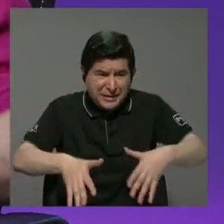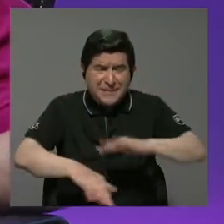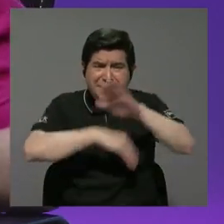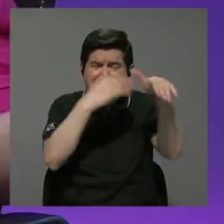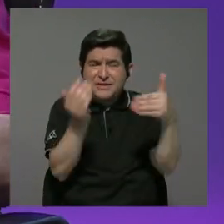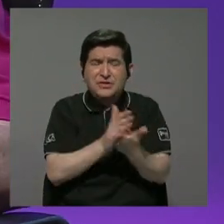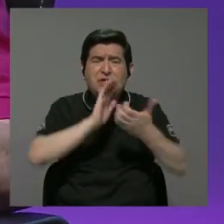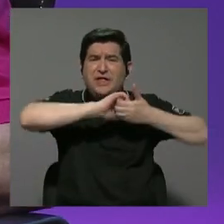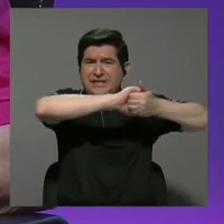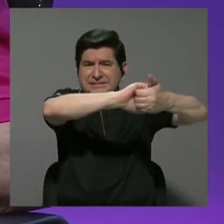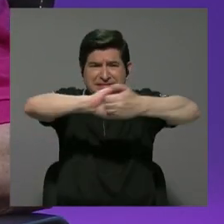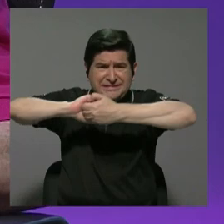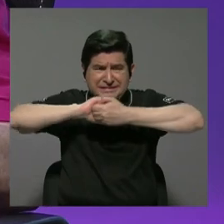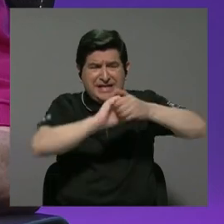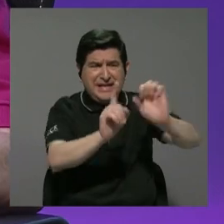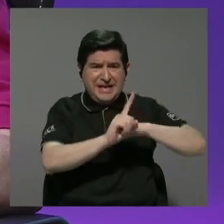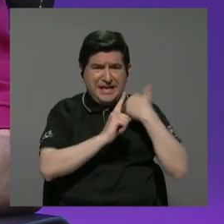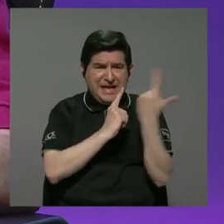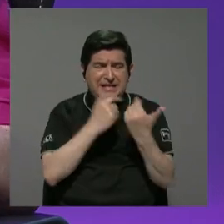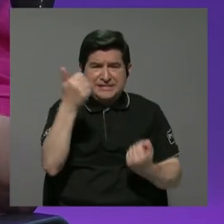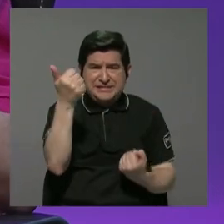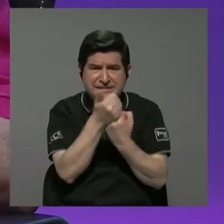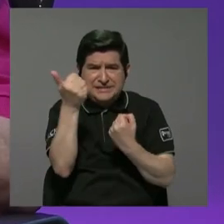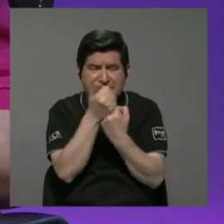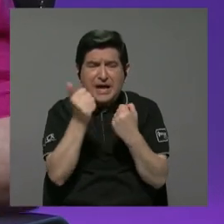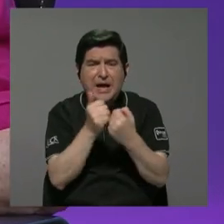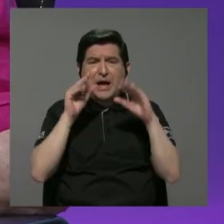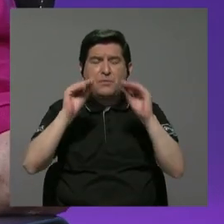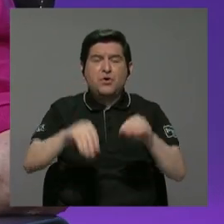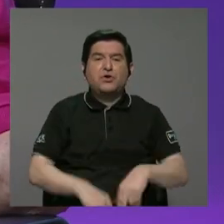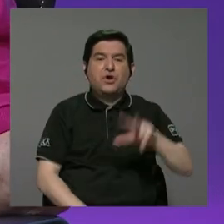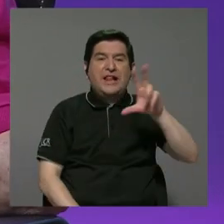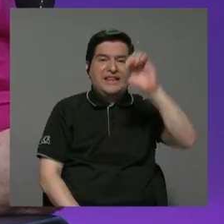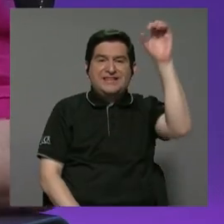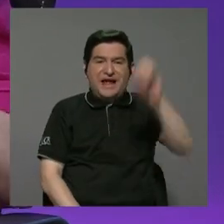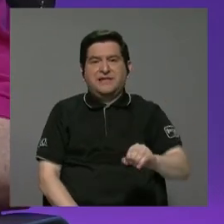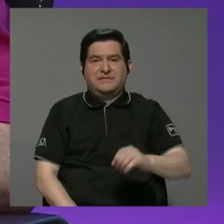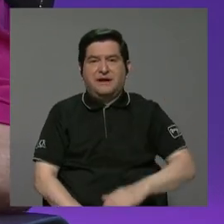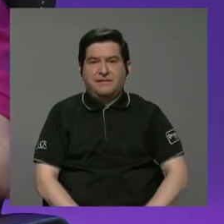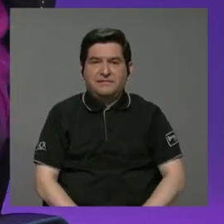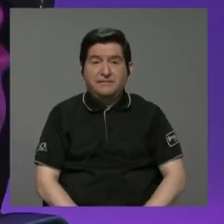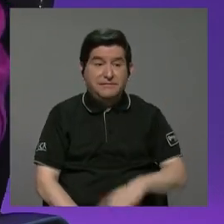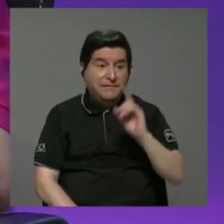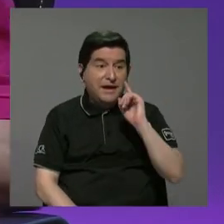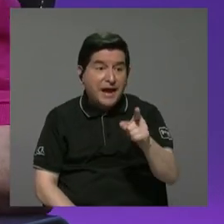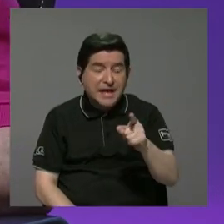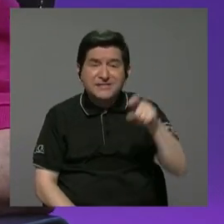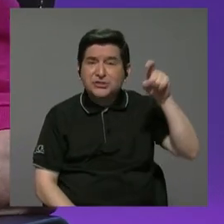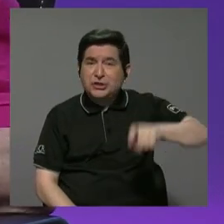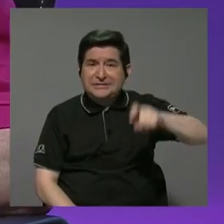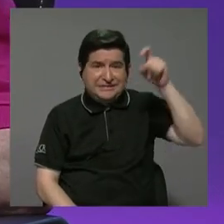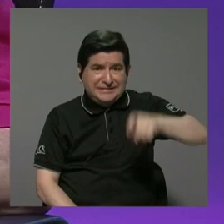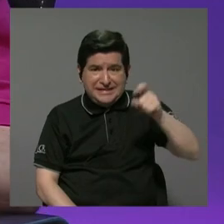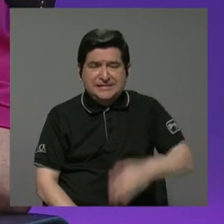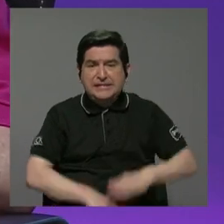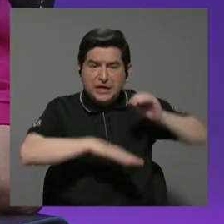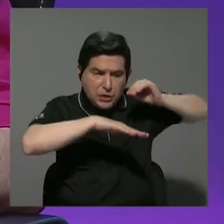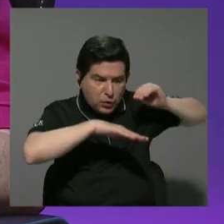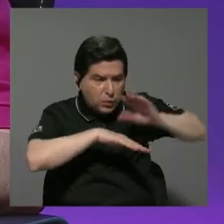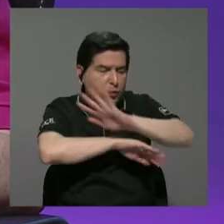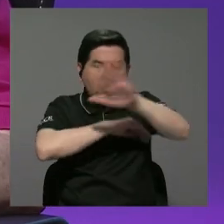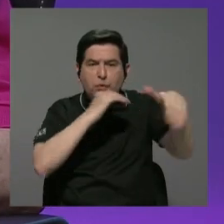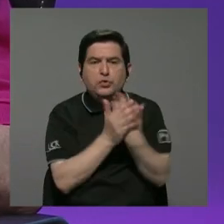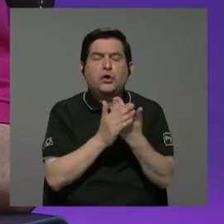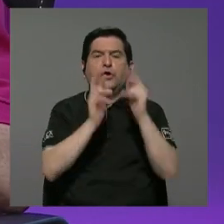esas alianzas sociales que sustentan la educación uh-huh. más del 30%. Eso necesariamente va a incidir en todo